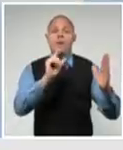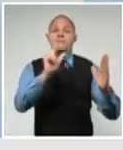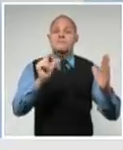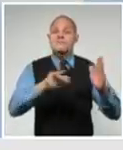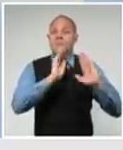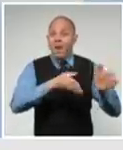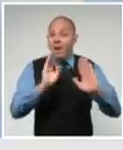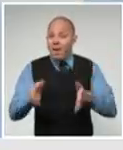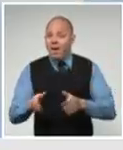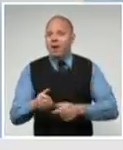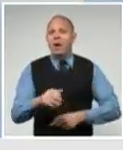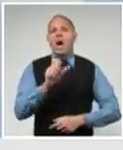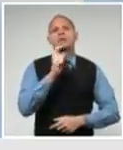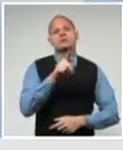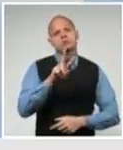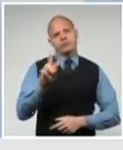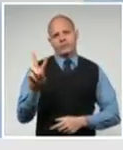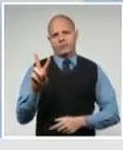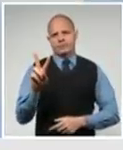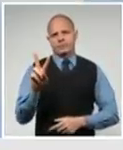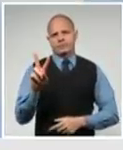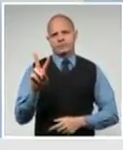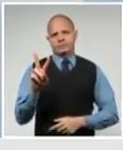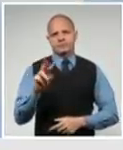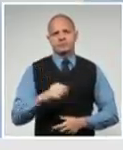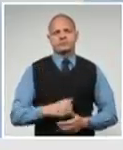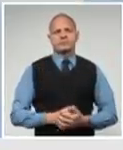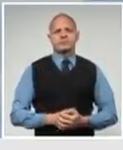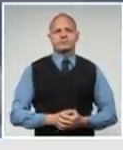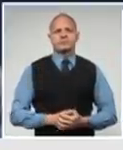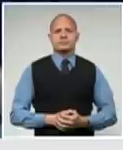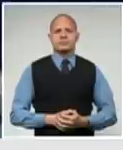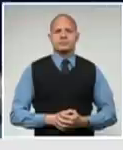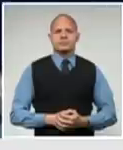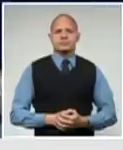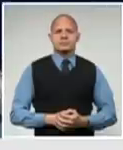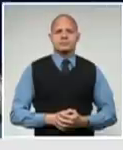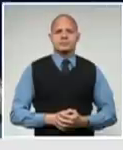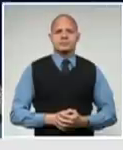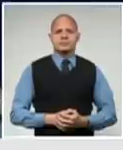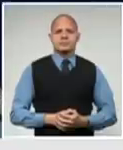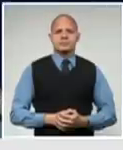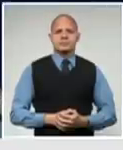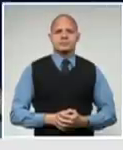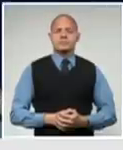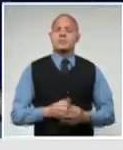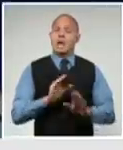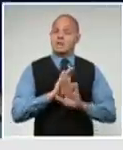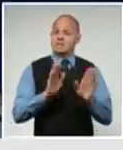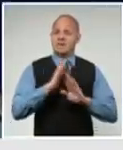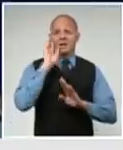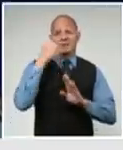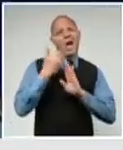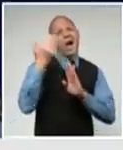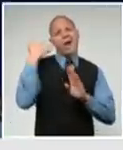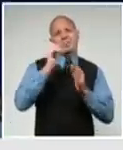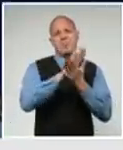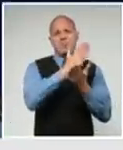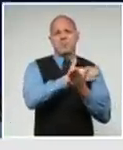122 fallecidos hasta este momento. Dos personas evacuadas al inicio de la